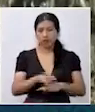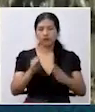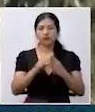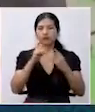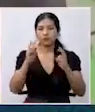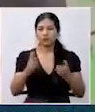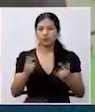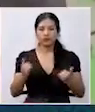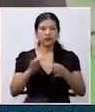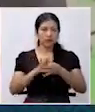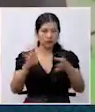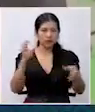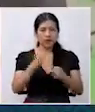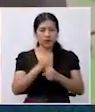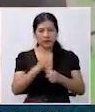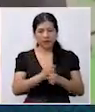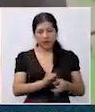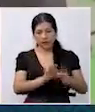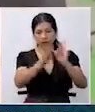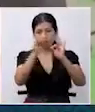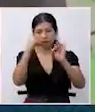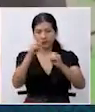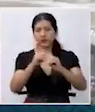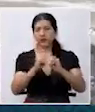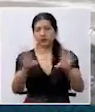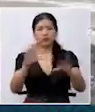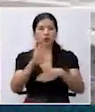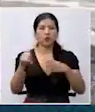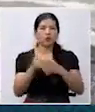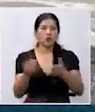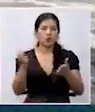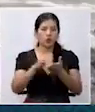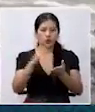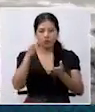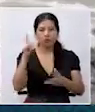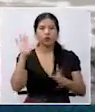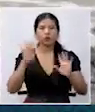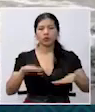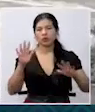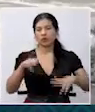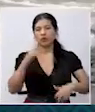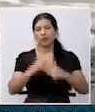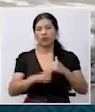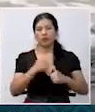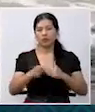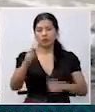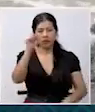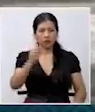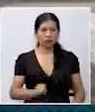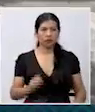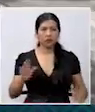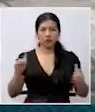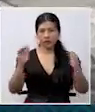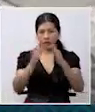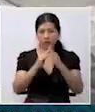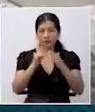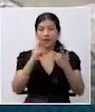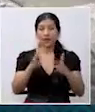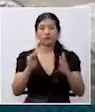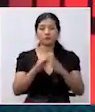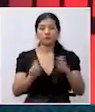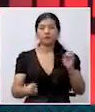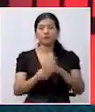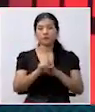Corporación, restablece el sistema eléctrico a familias afectadas por las lluvias de este fin de semana en la zona sur de La Paz. El mismo día en el que